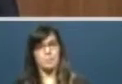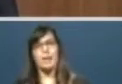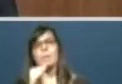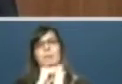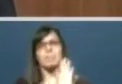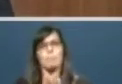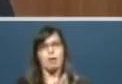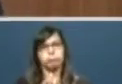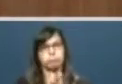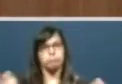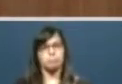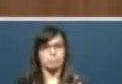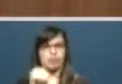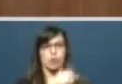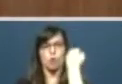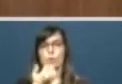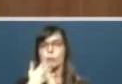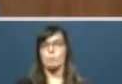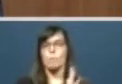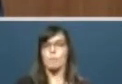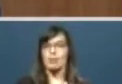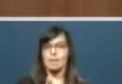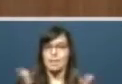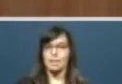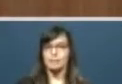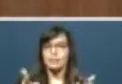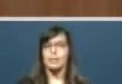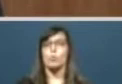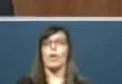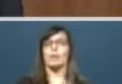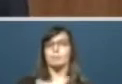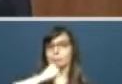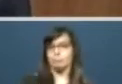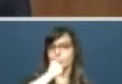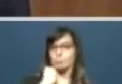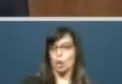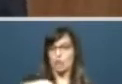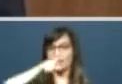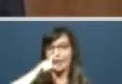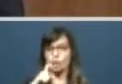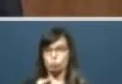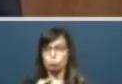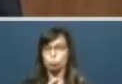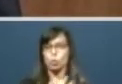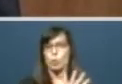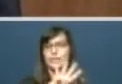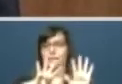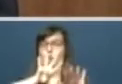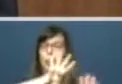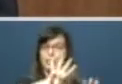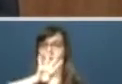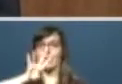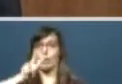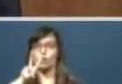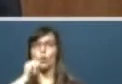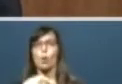económico como las del plan de estímulos del crecimiento y el empleo para 2014 que cuenta con 92 con 5 millones de euros de